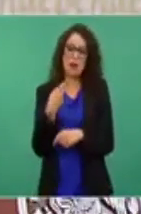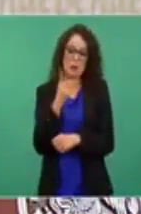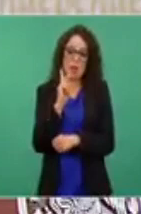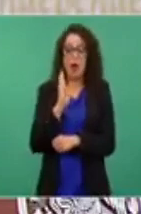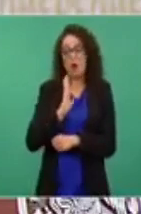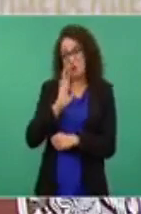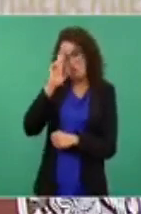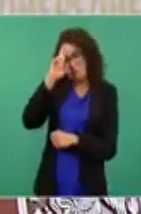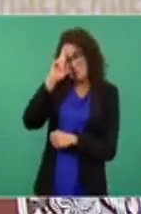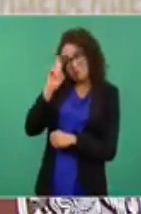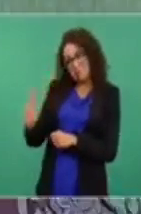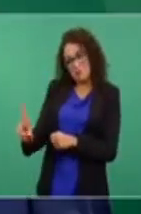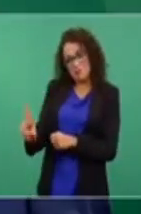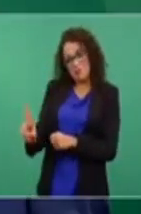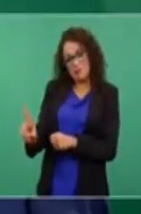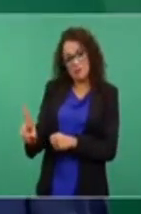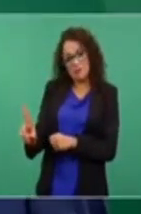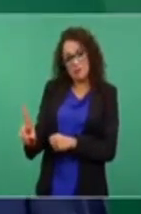pero